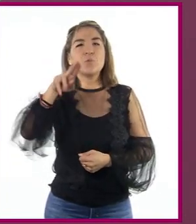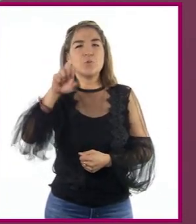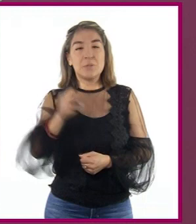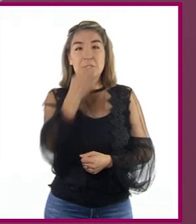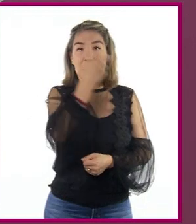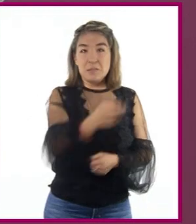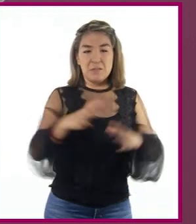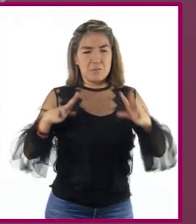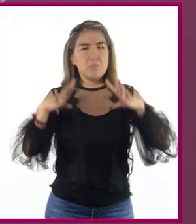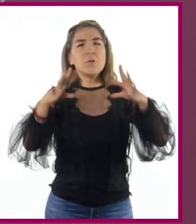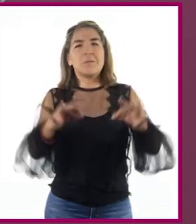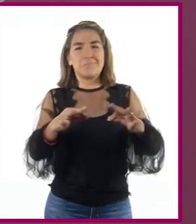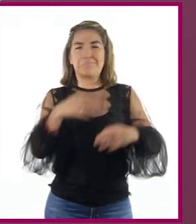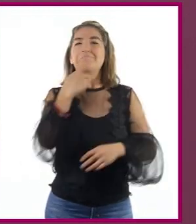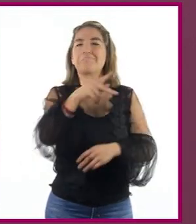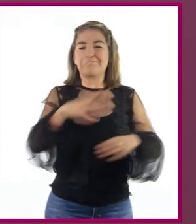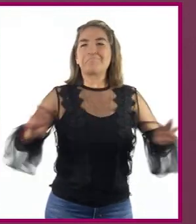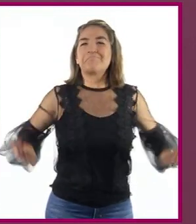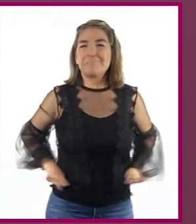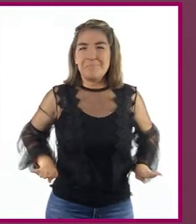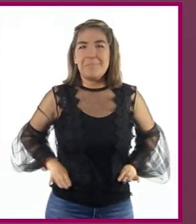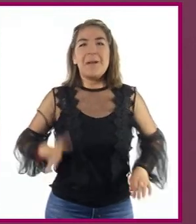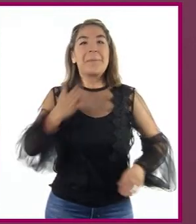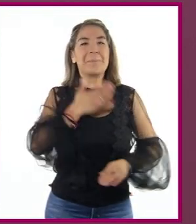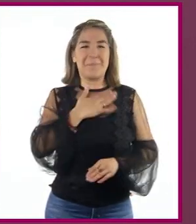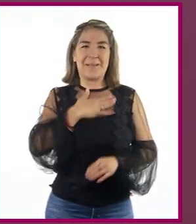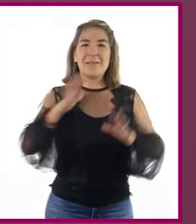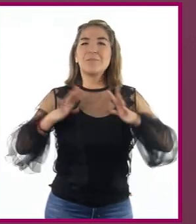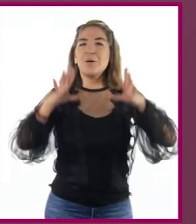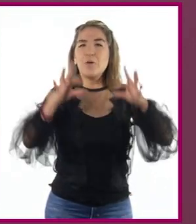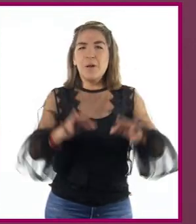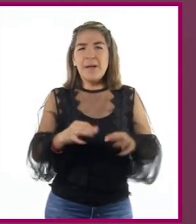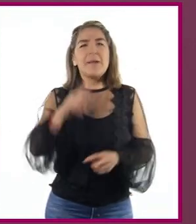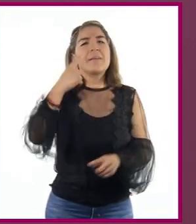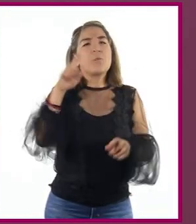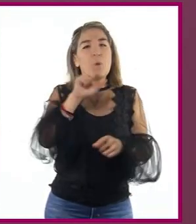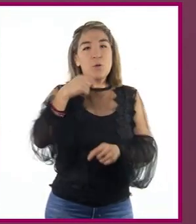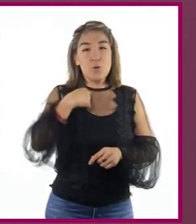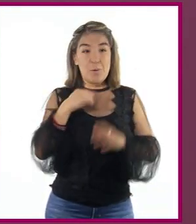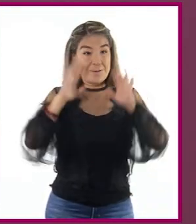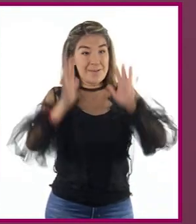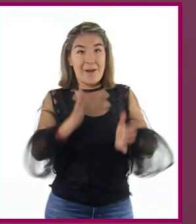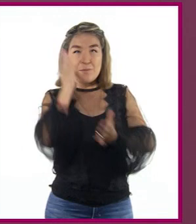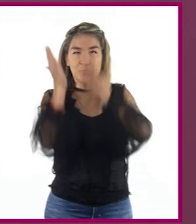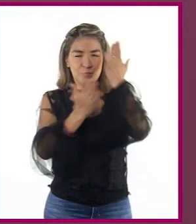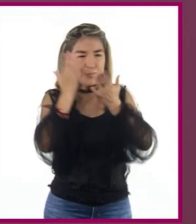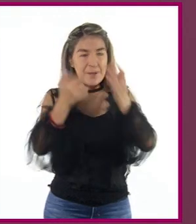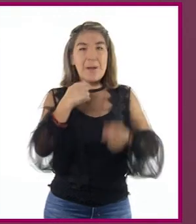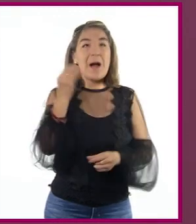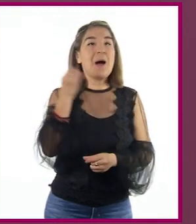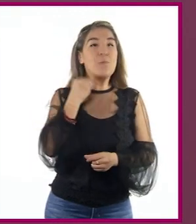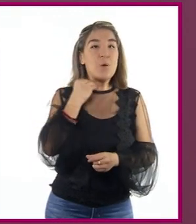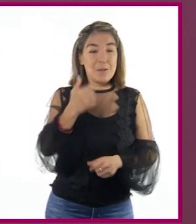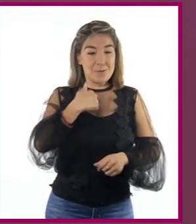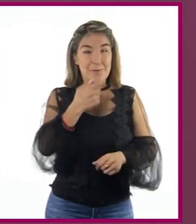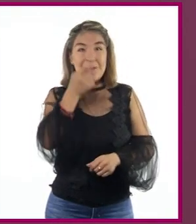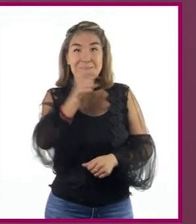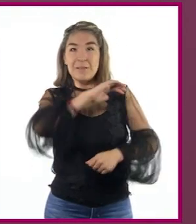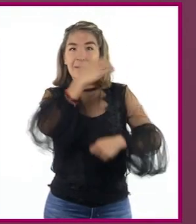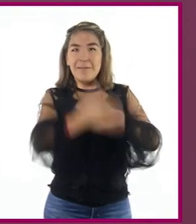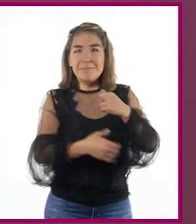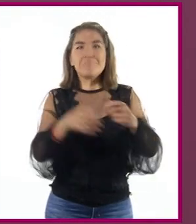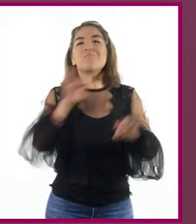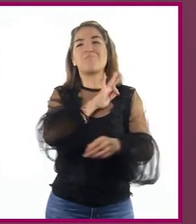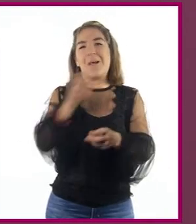tiene un origen muy personal, el mío. Cuando estaba terminando mis estudios de Derecho, gané una beca de